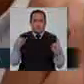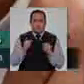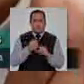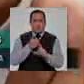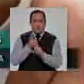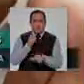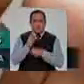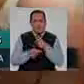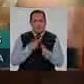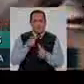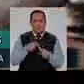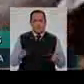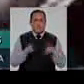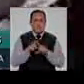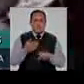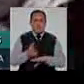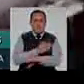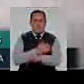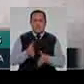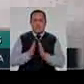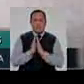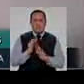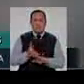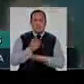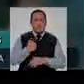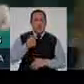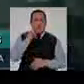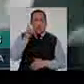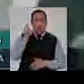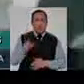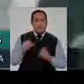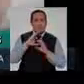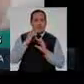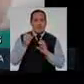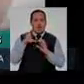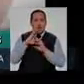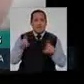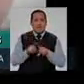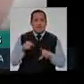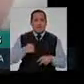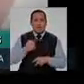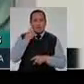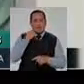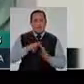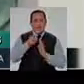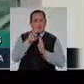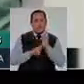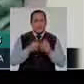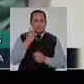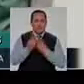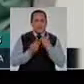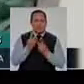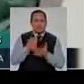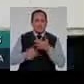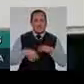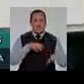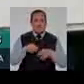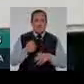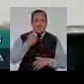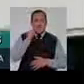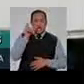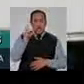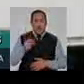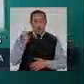y extraños. Tras la solicitud del parlamentario Julio Gagó para conocer el registro de visitas que recibió Óscar